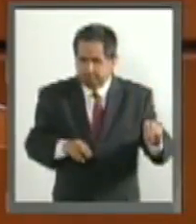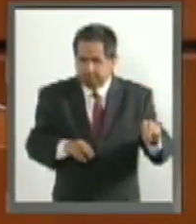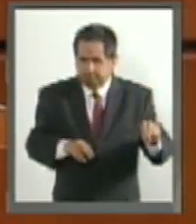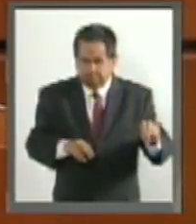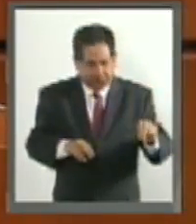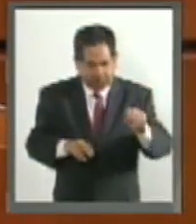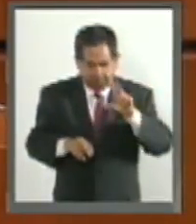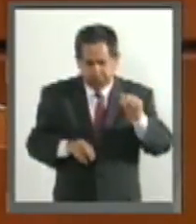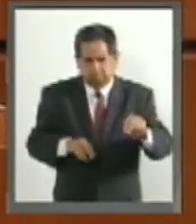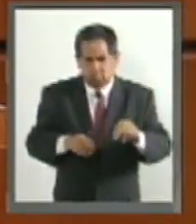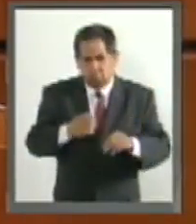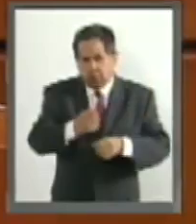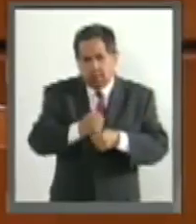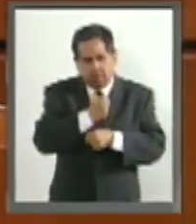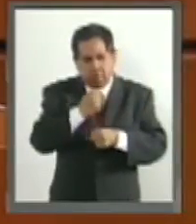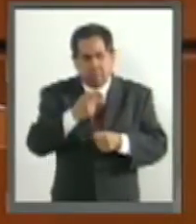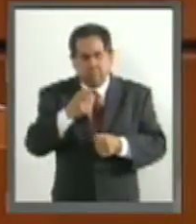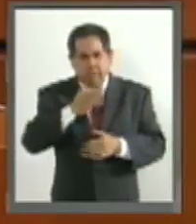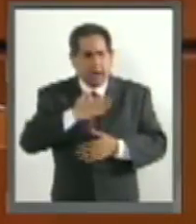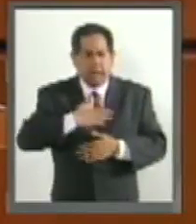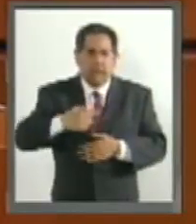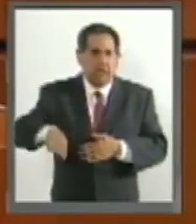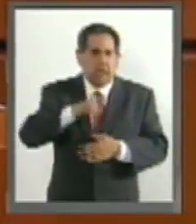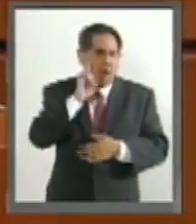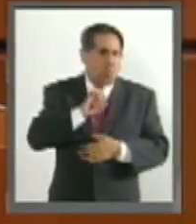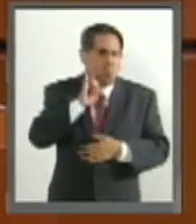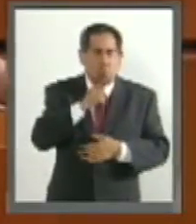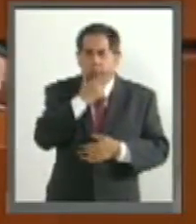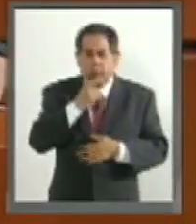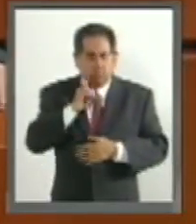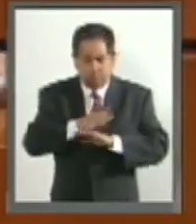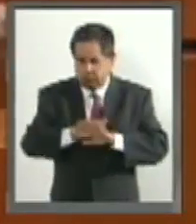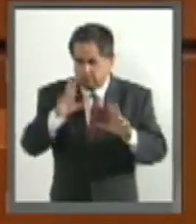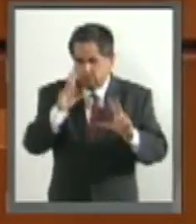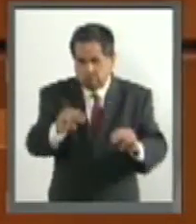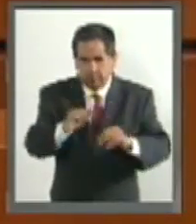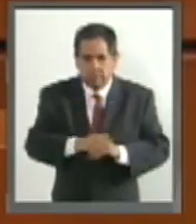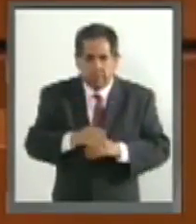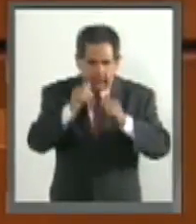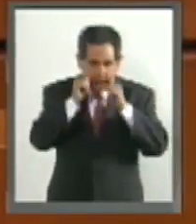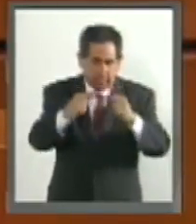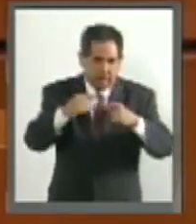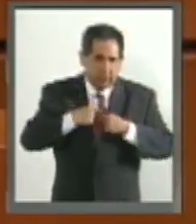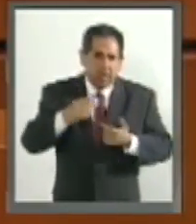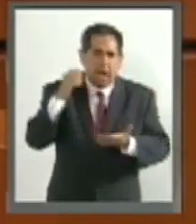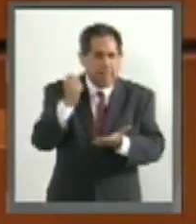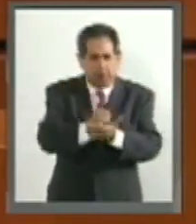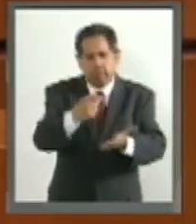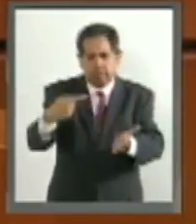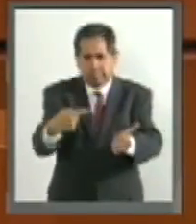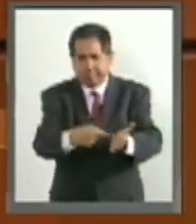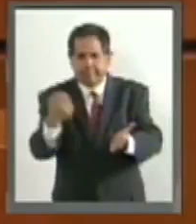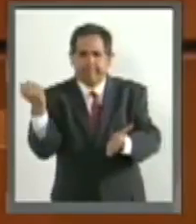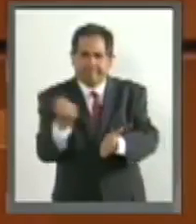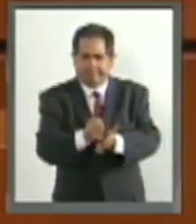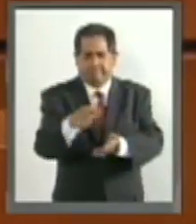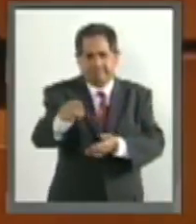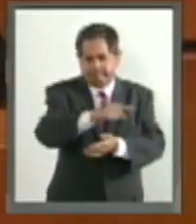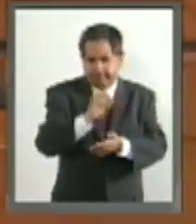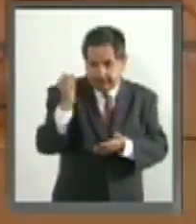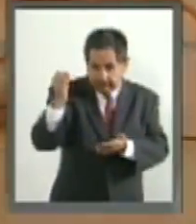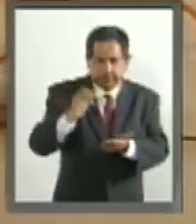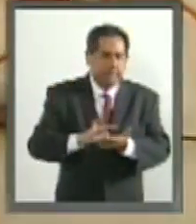de la vida cotidiana de hombres y mujeres por su atención y aprobación de este dictamen muchas